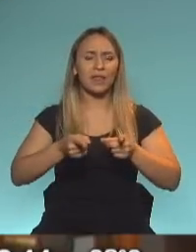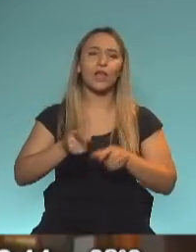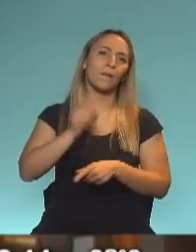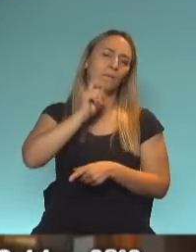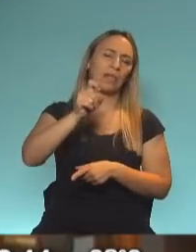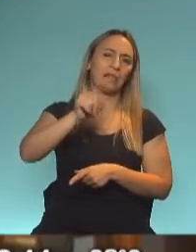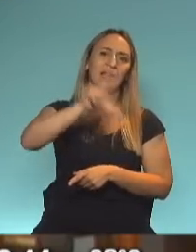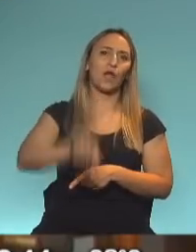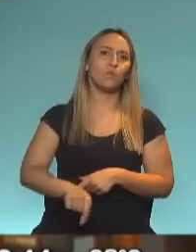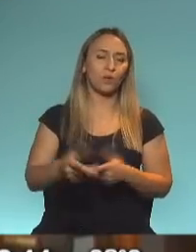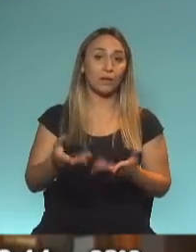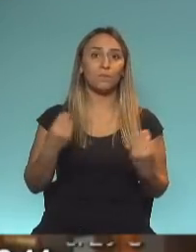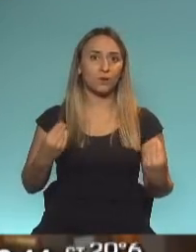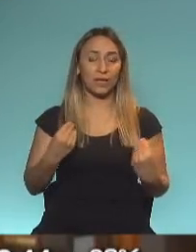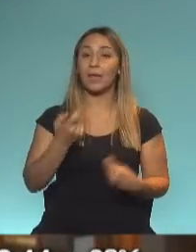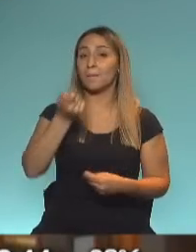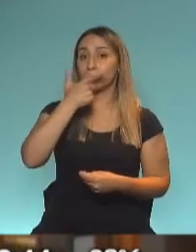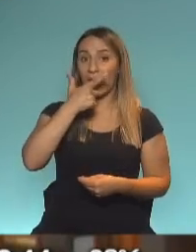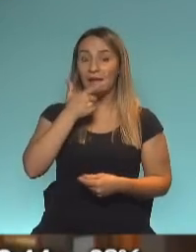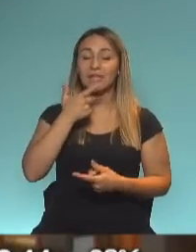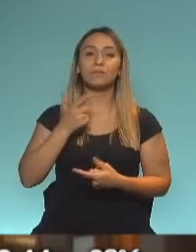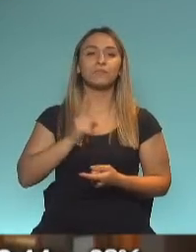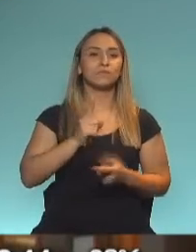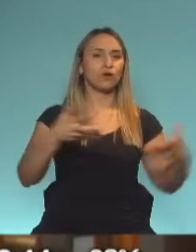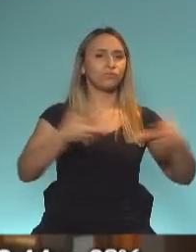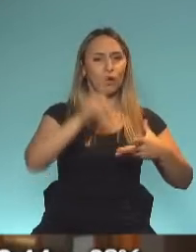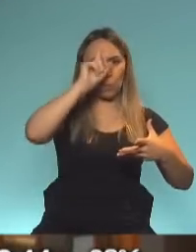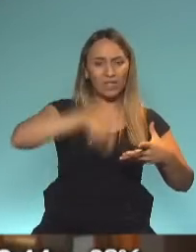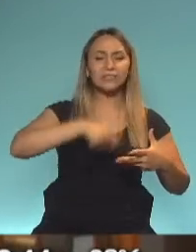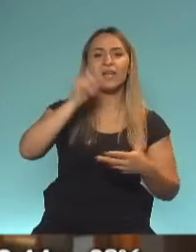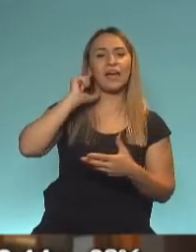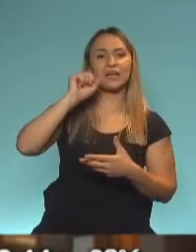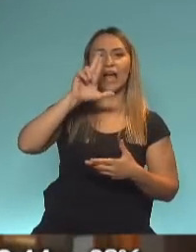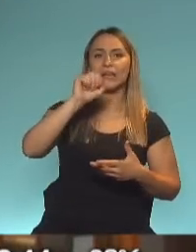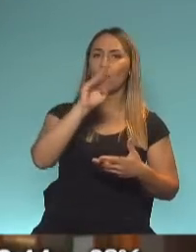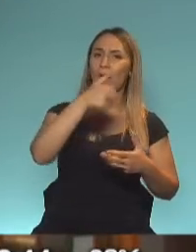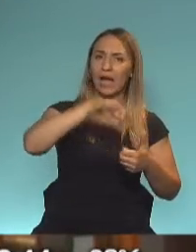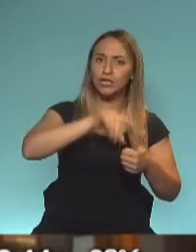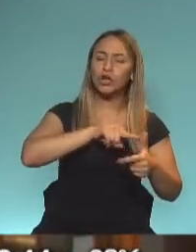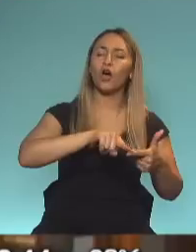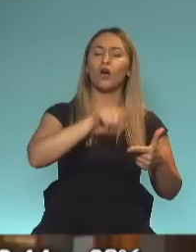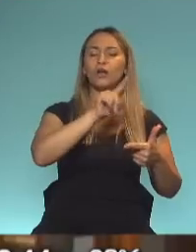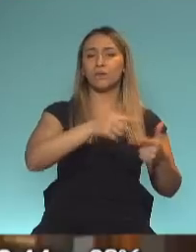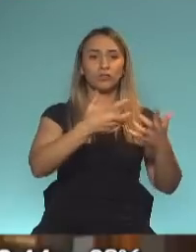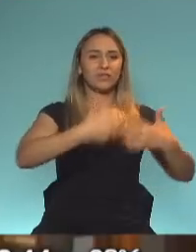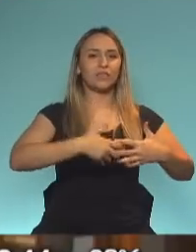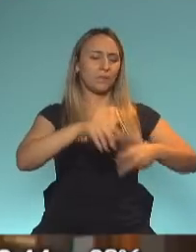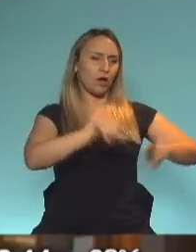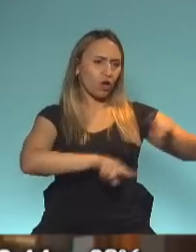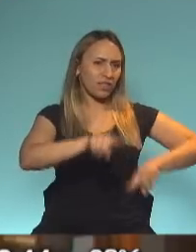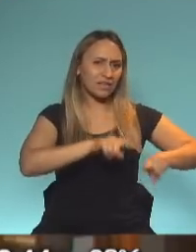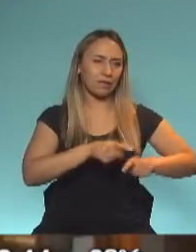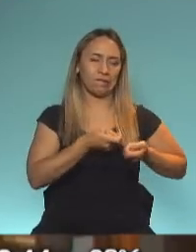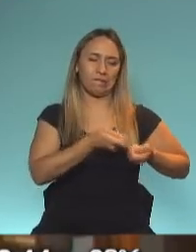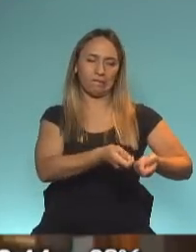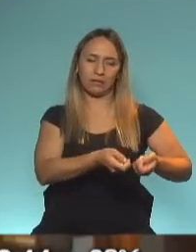porque lo que hizo Mauricio Macri con la mesa judicial, el ministro Garabano, donde tenían un sistema de coordinación, de